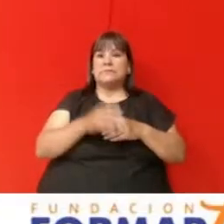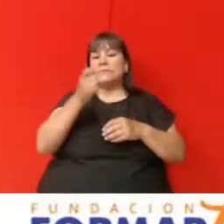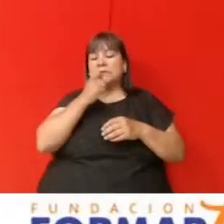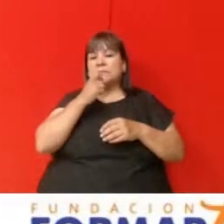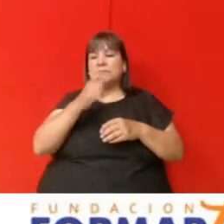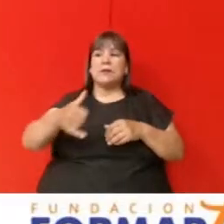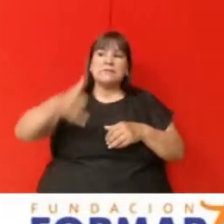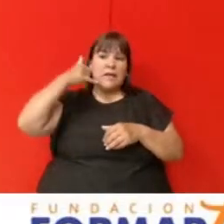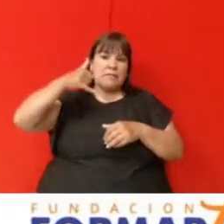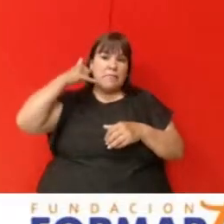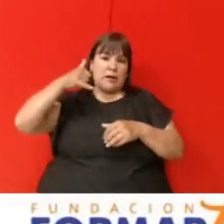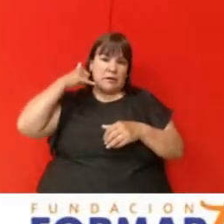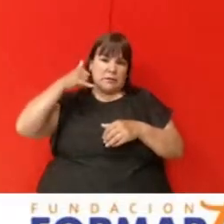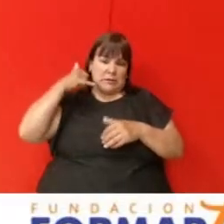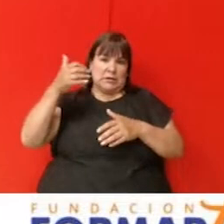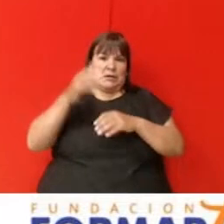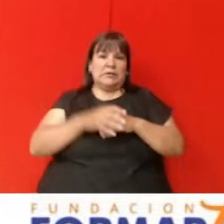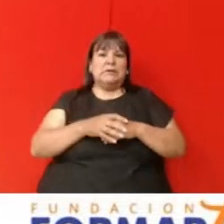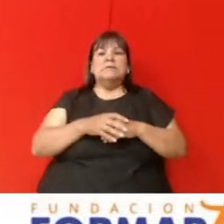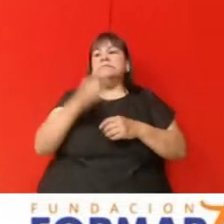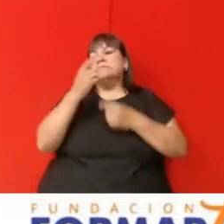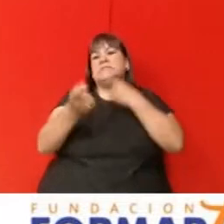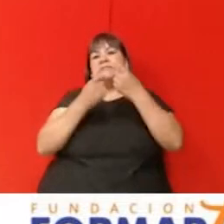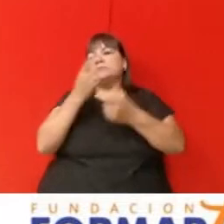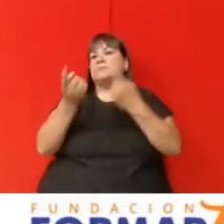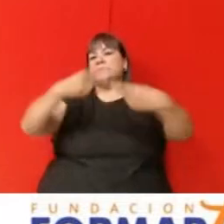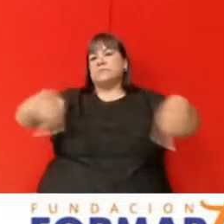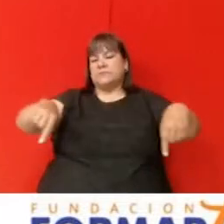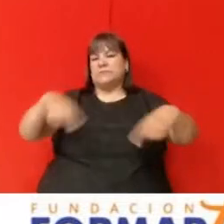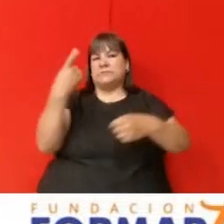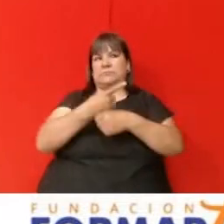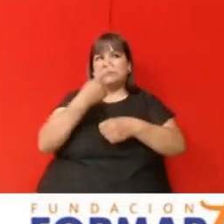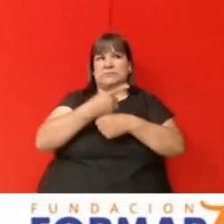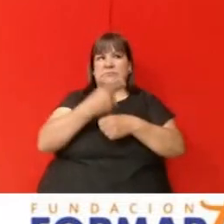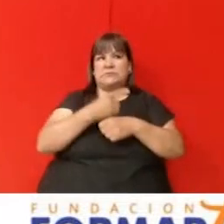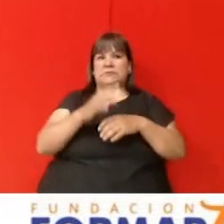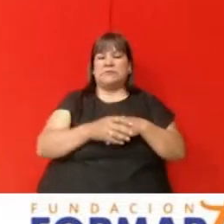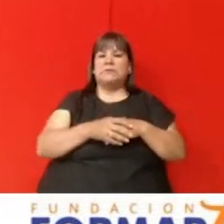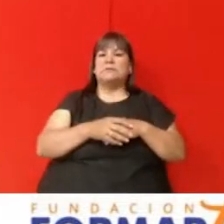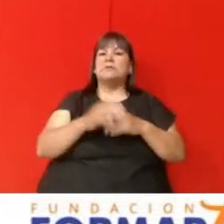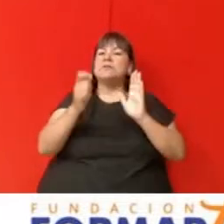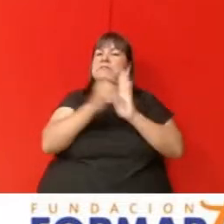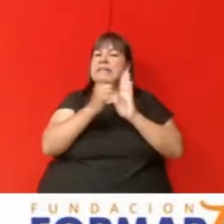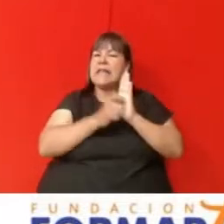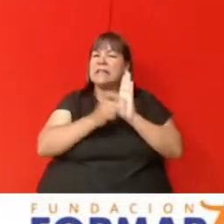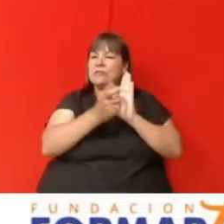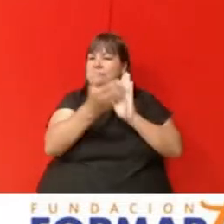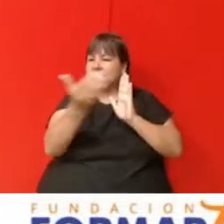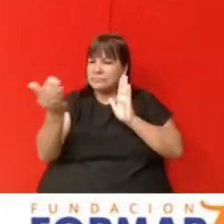se preguntan en el llamado telefónico. Desde ahí se empieza a recopilar